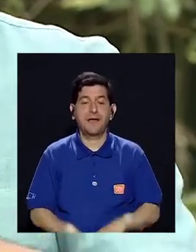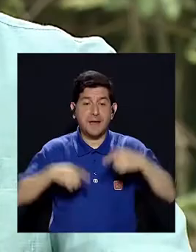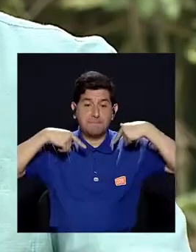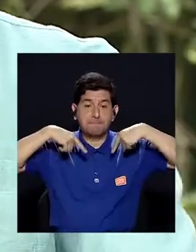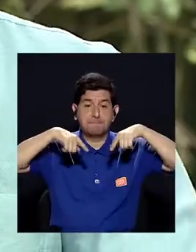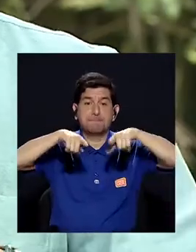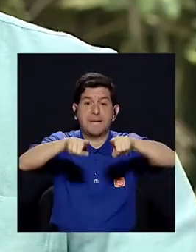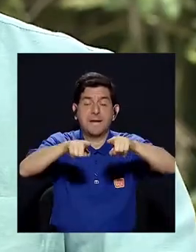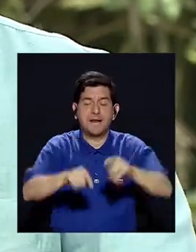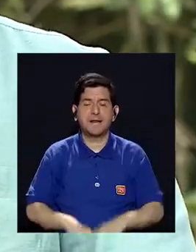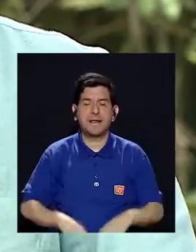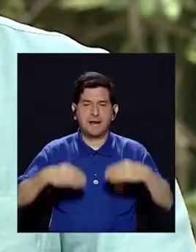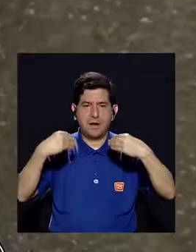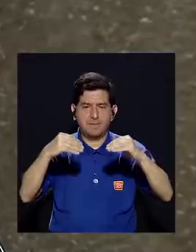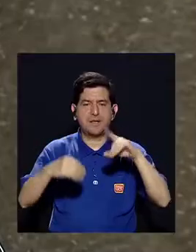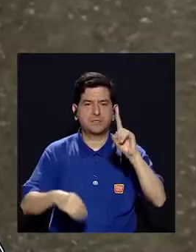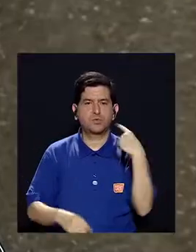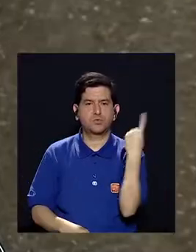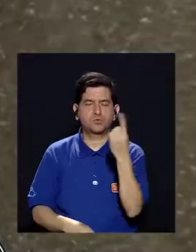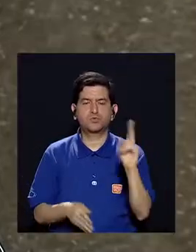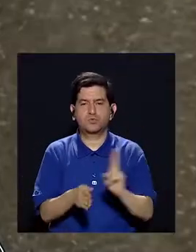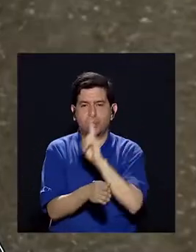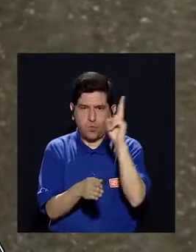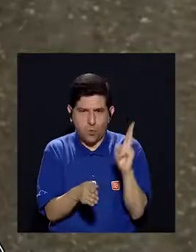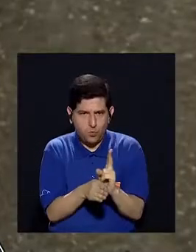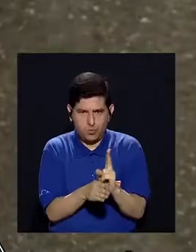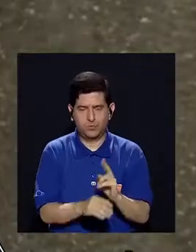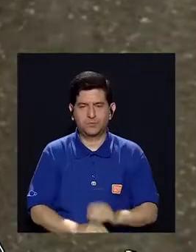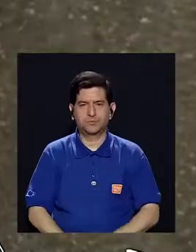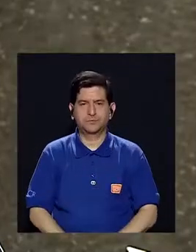está paralela también la de plásticos de un solo uso.